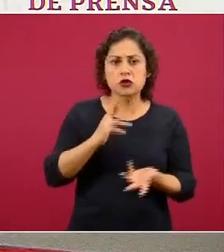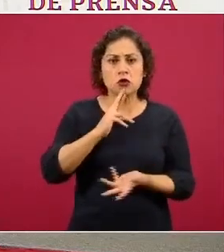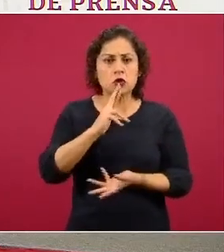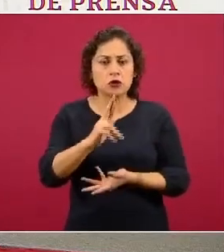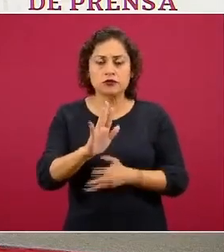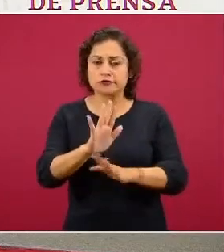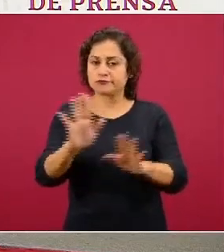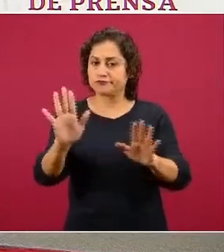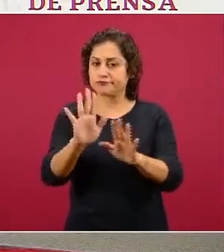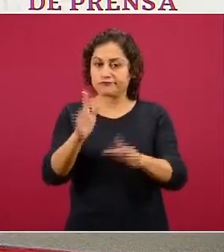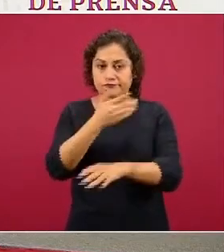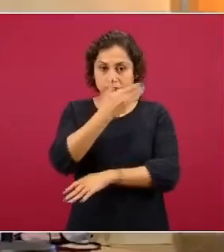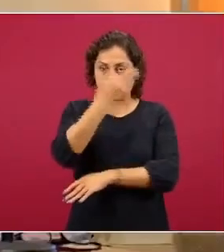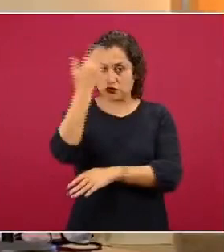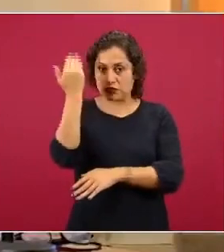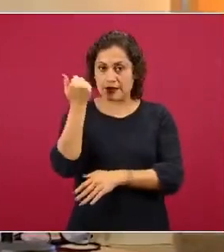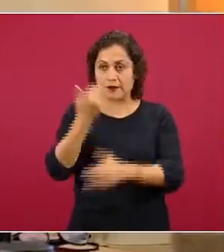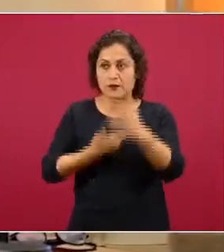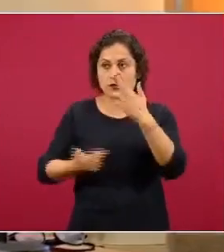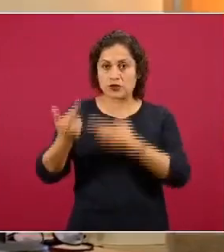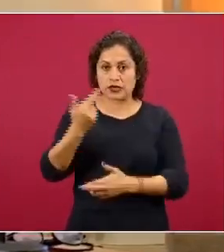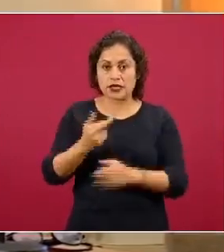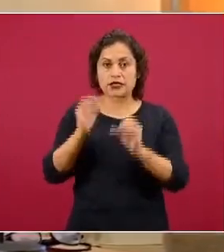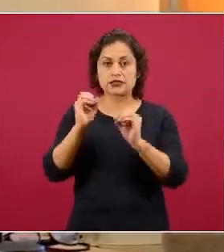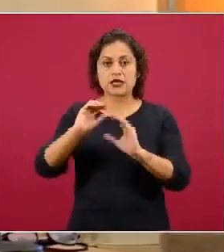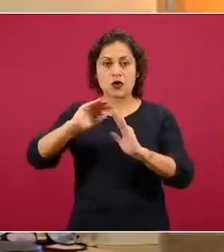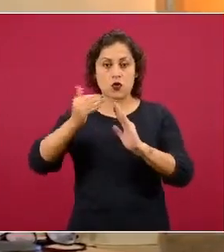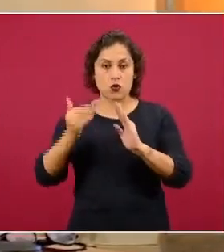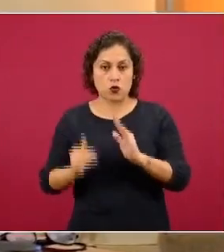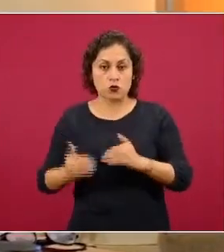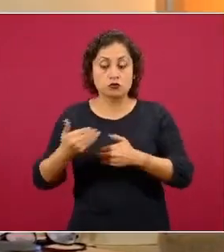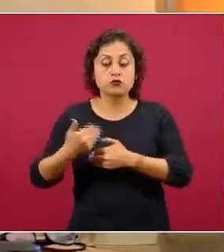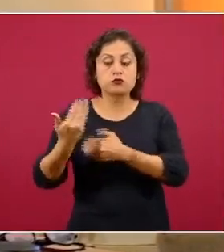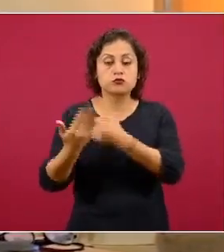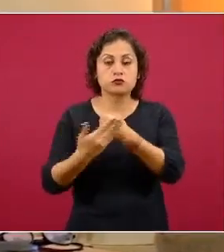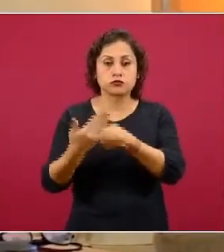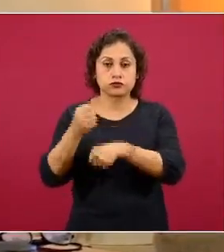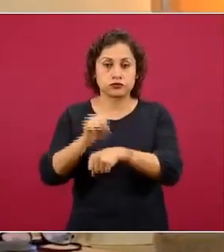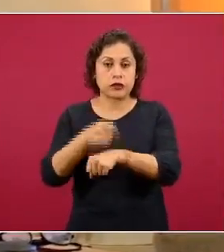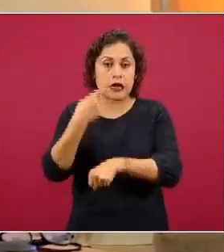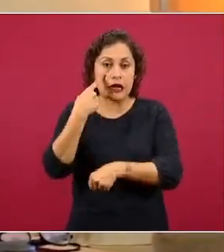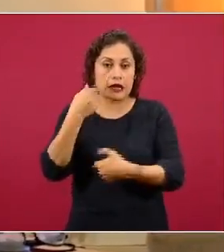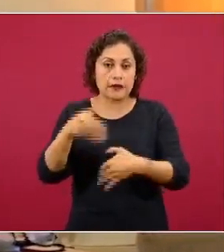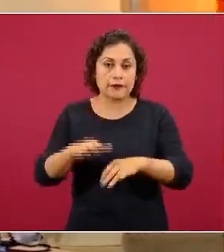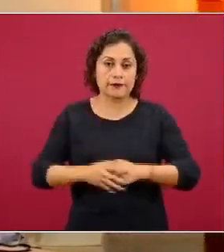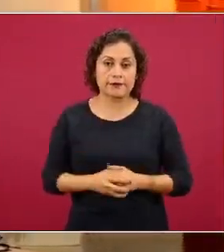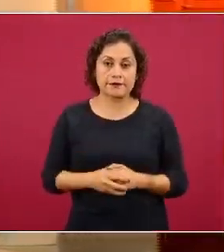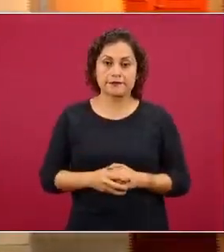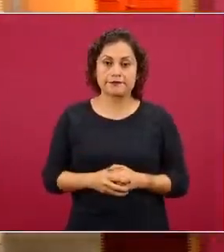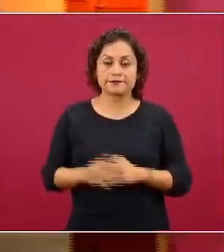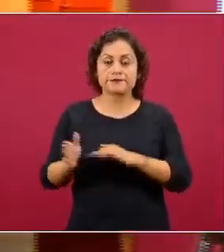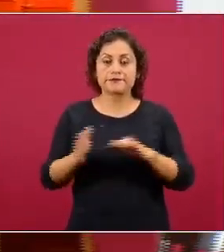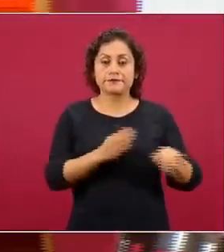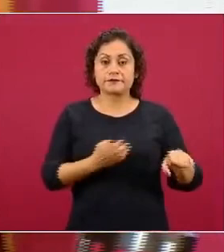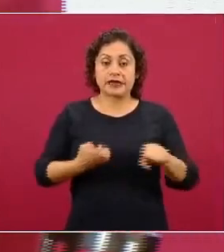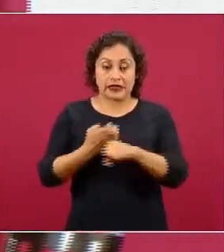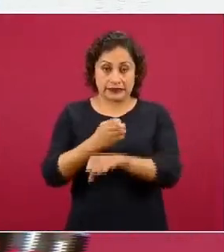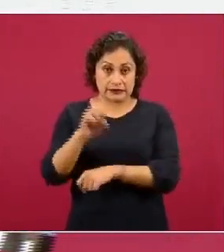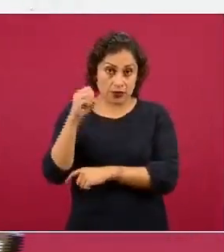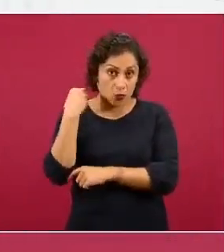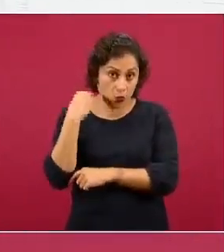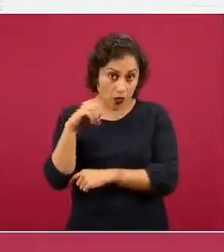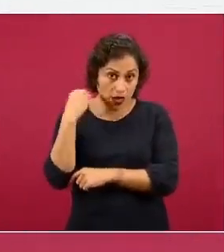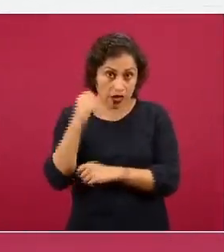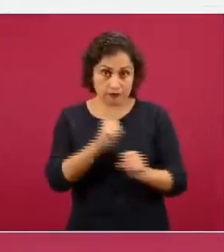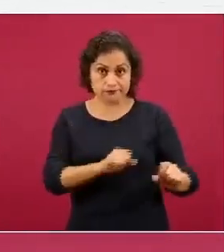posibilidad de un repunte o un descenso para las próximas semanas. La siguiente. Estado de Oaxaca es de otros de estos estados donde